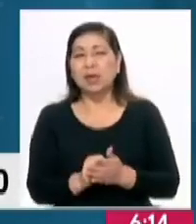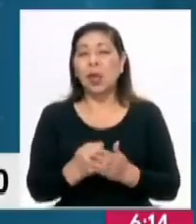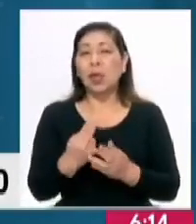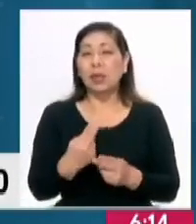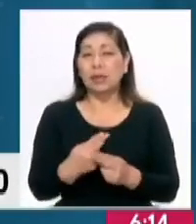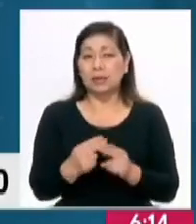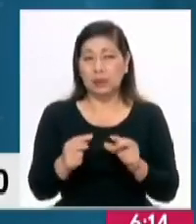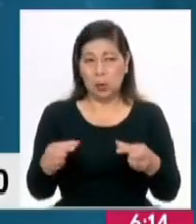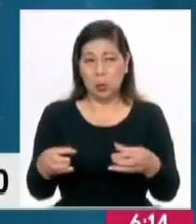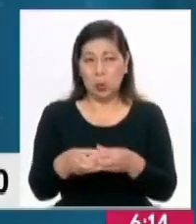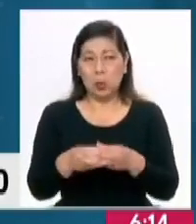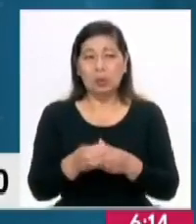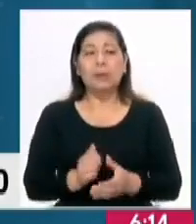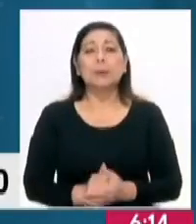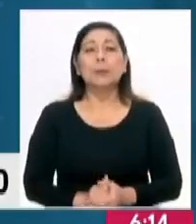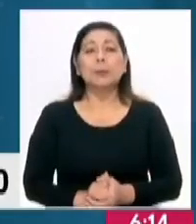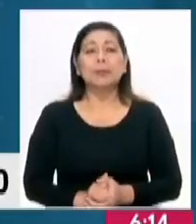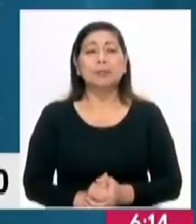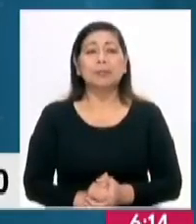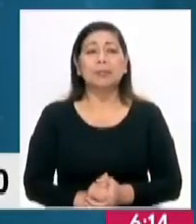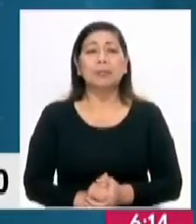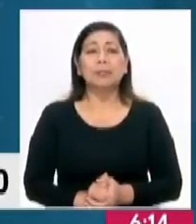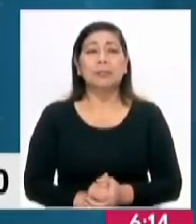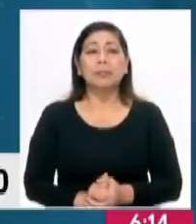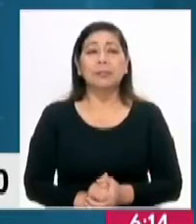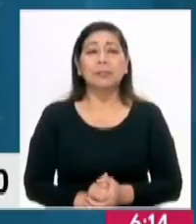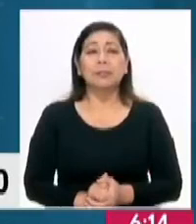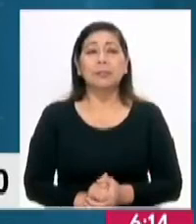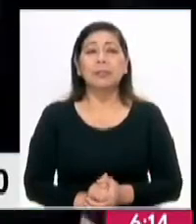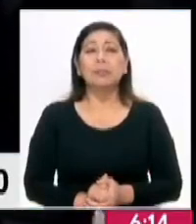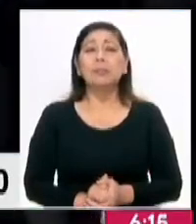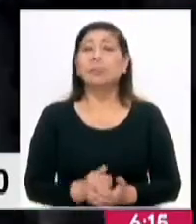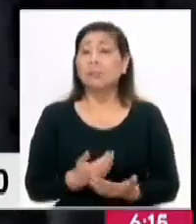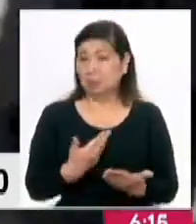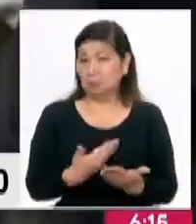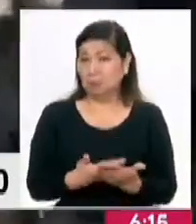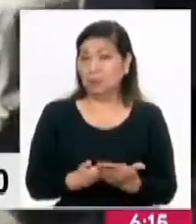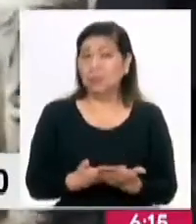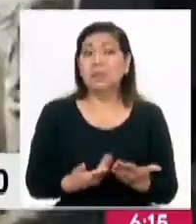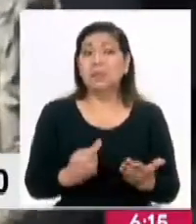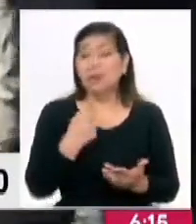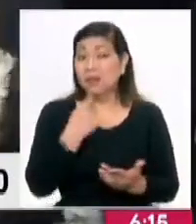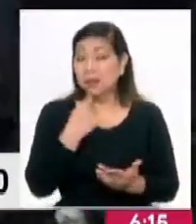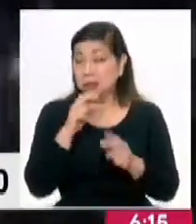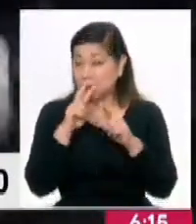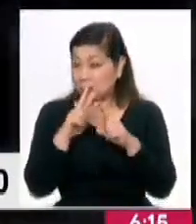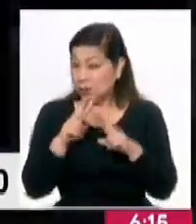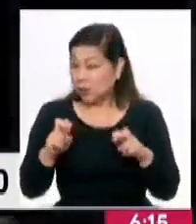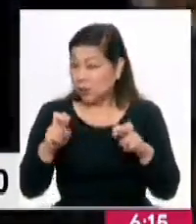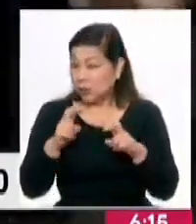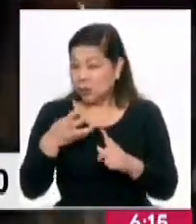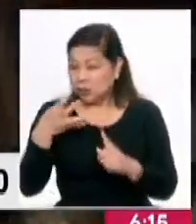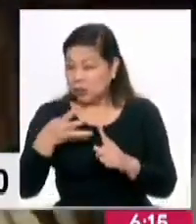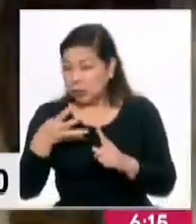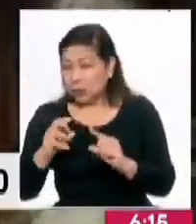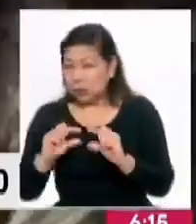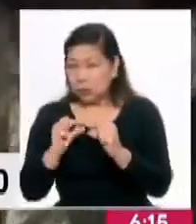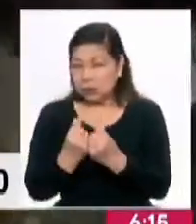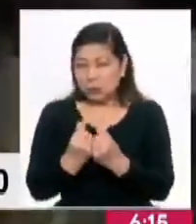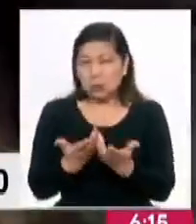Terrícolas. ¿A qué se debe usted la verdad? Según las investigaciones, esta